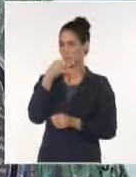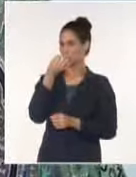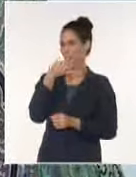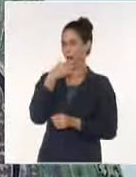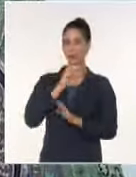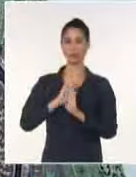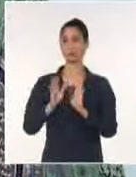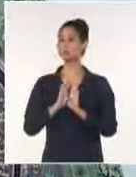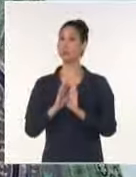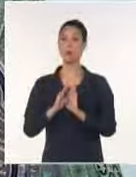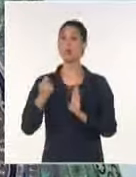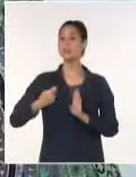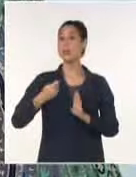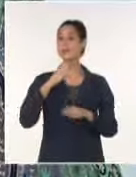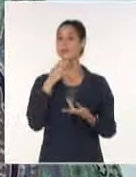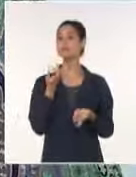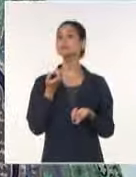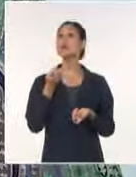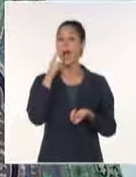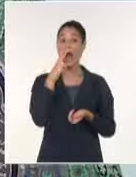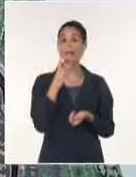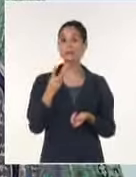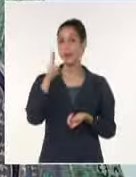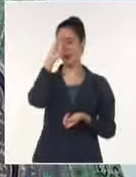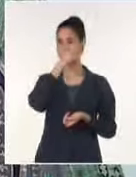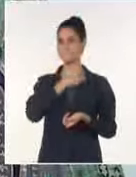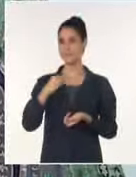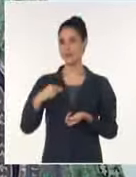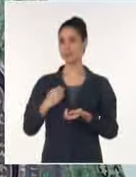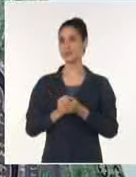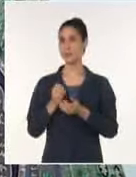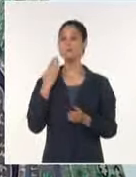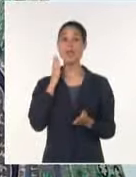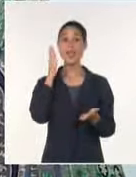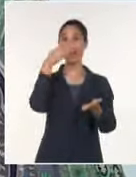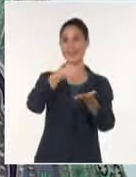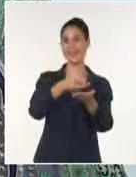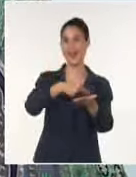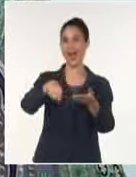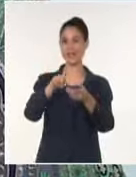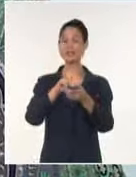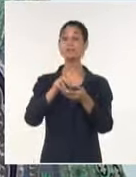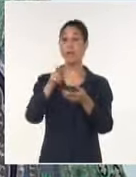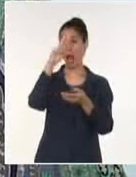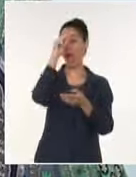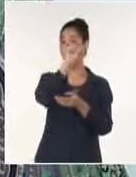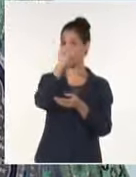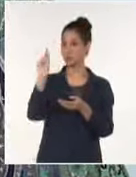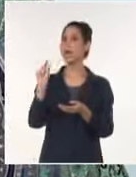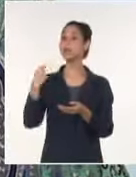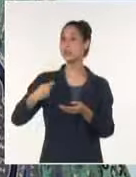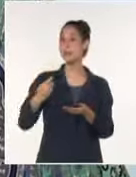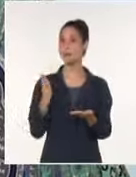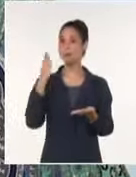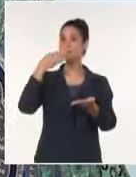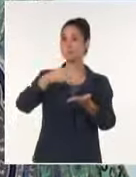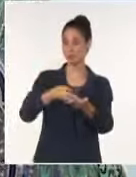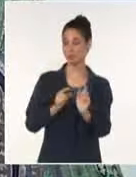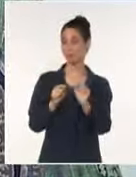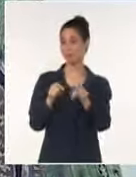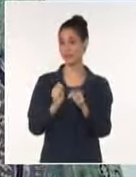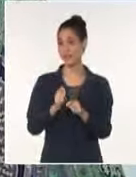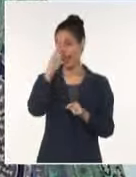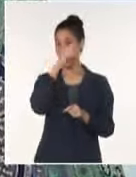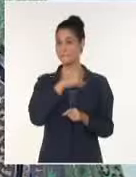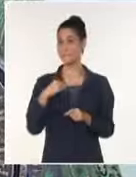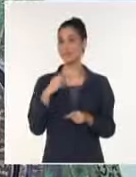eso está el médico. Por lo tanto, ante la aparición de signos o síntomas de cualquiera de estas enfermedades, hay que acudir al médico que determina la conducta a